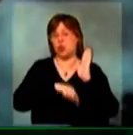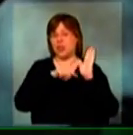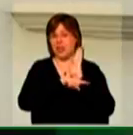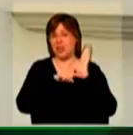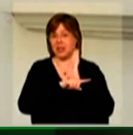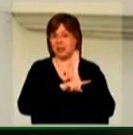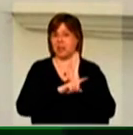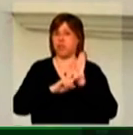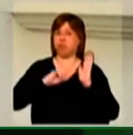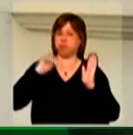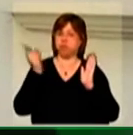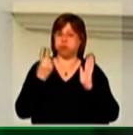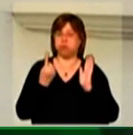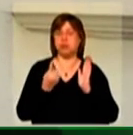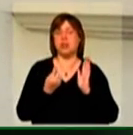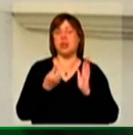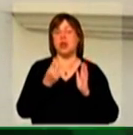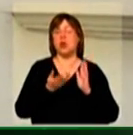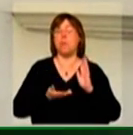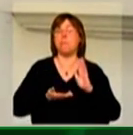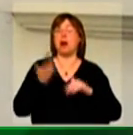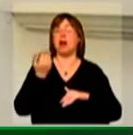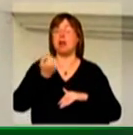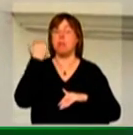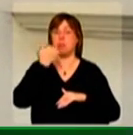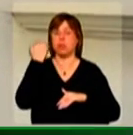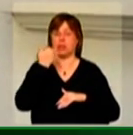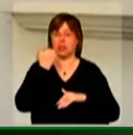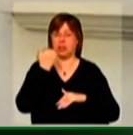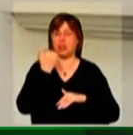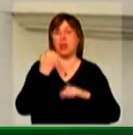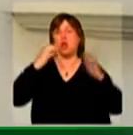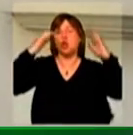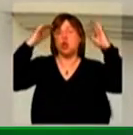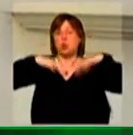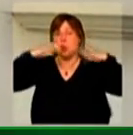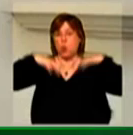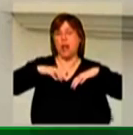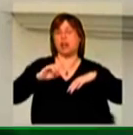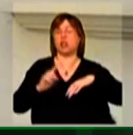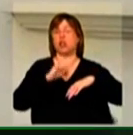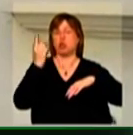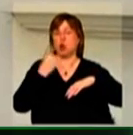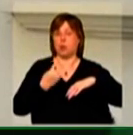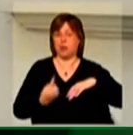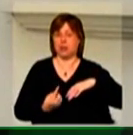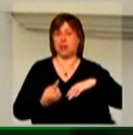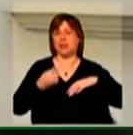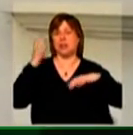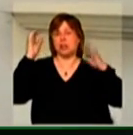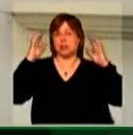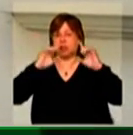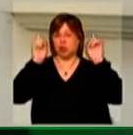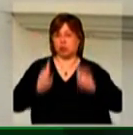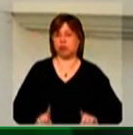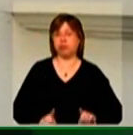importante durante todo este período y los fenómenos más importantes asociados a lluvias y tormentas se prevén en la franja centro oeste y norte